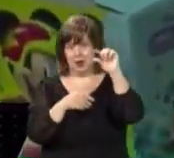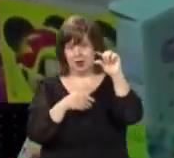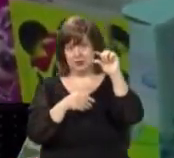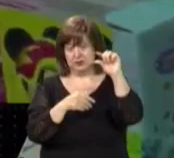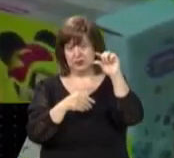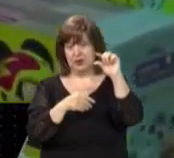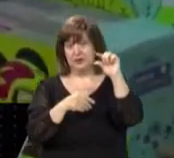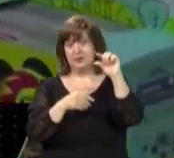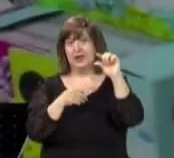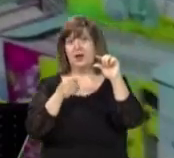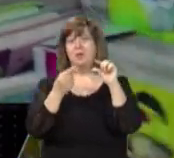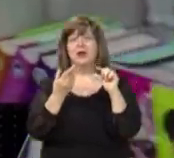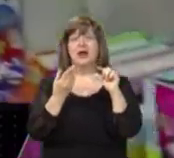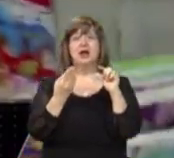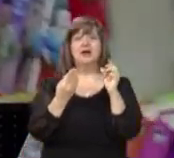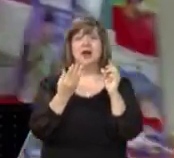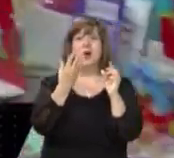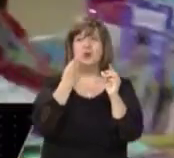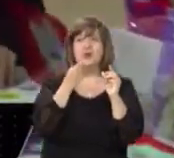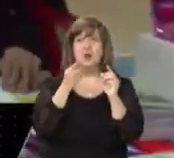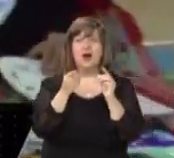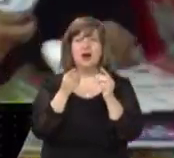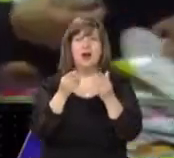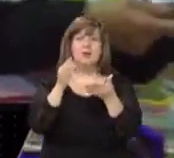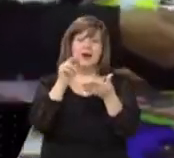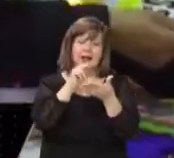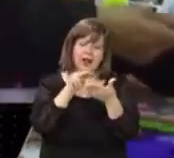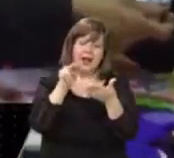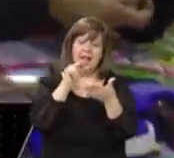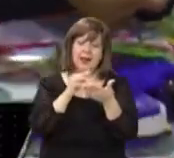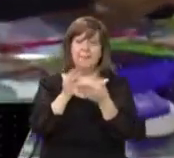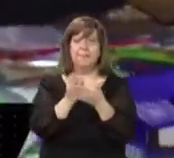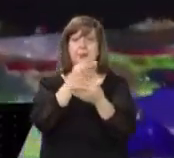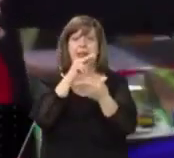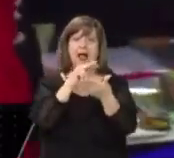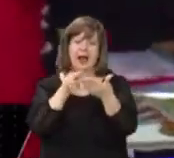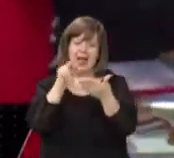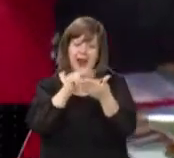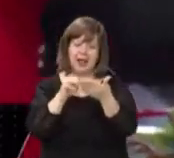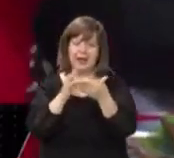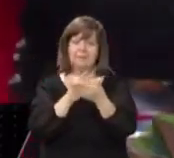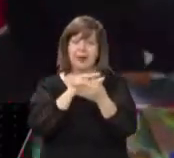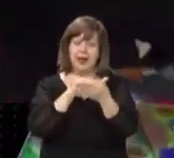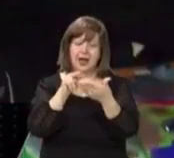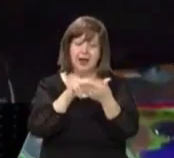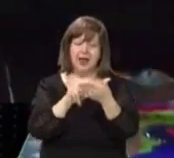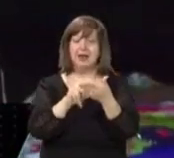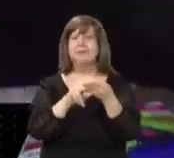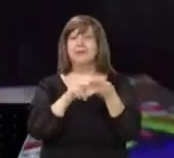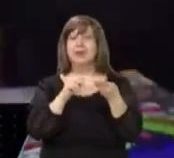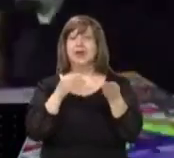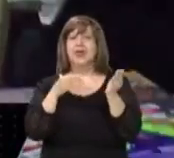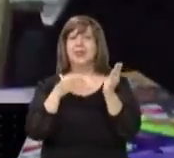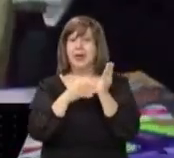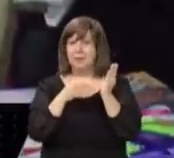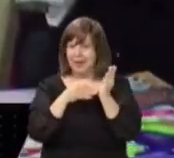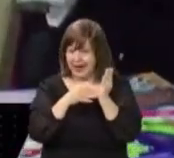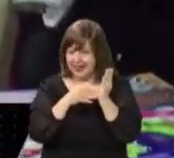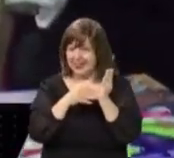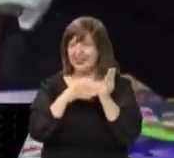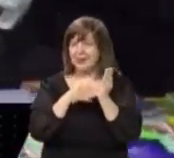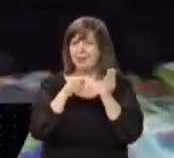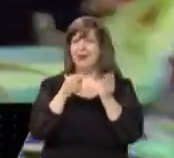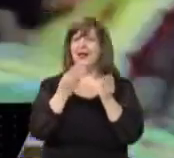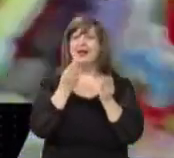tenés varios finales nuevos. Alternativos. ¿Le gustó lo que le expliqué? ¿Va a querer leer un libro de Elige su propia aventura? Sí, Julián. No. Sí, Julián.